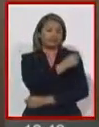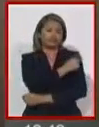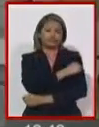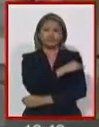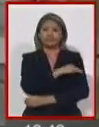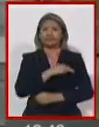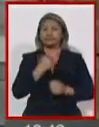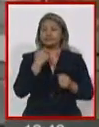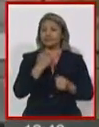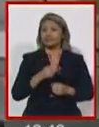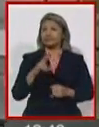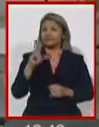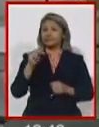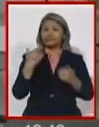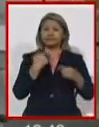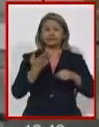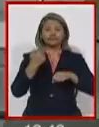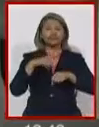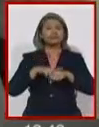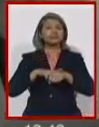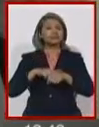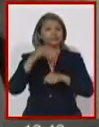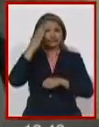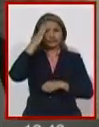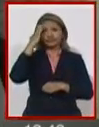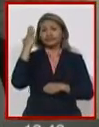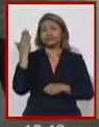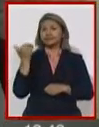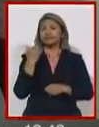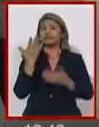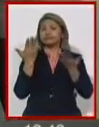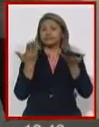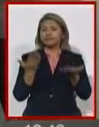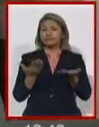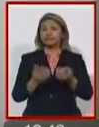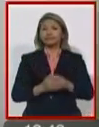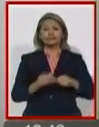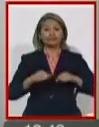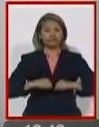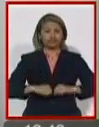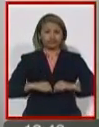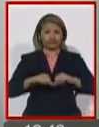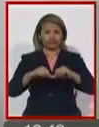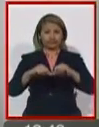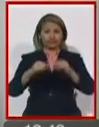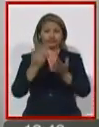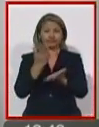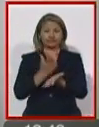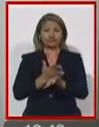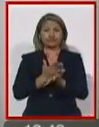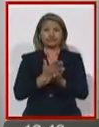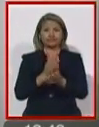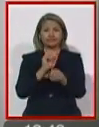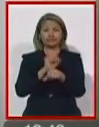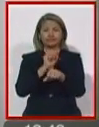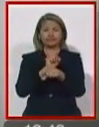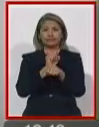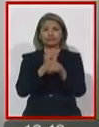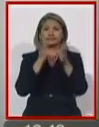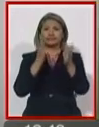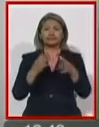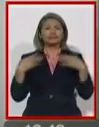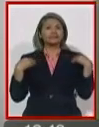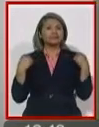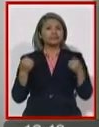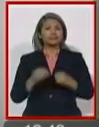hospitales públicos pues no es normal porque existe y se mantiene un paro de trabajadores